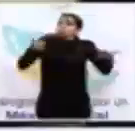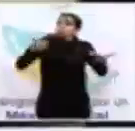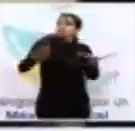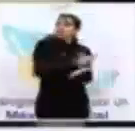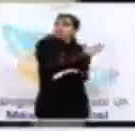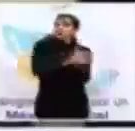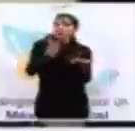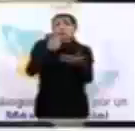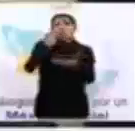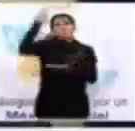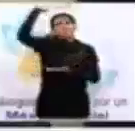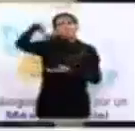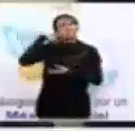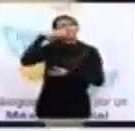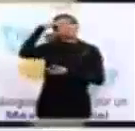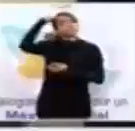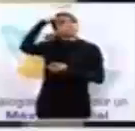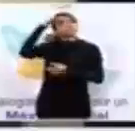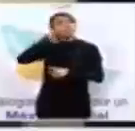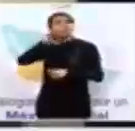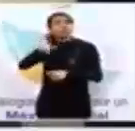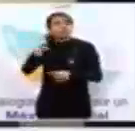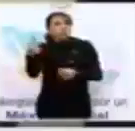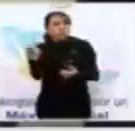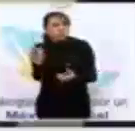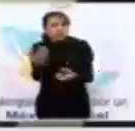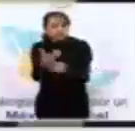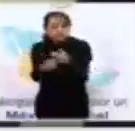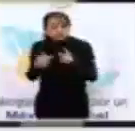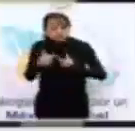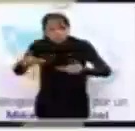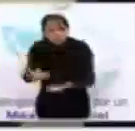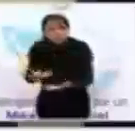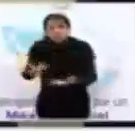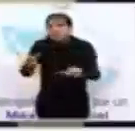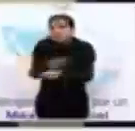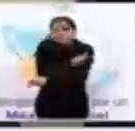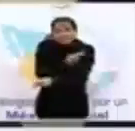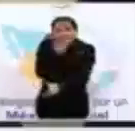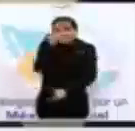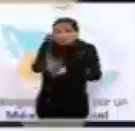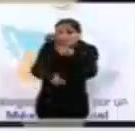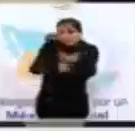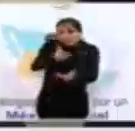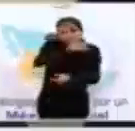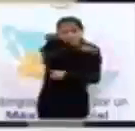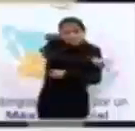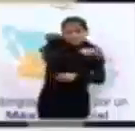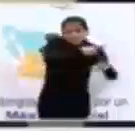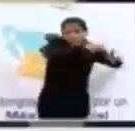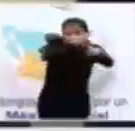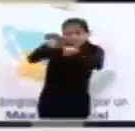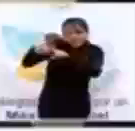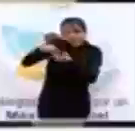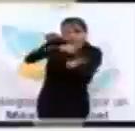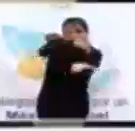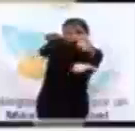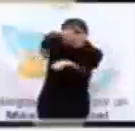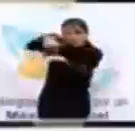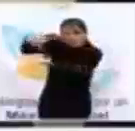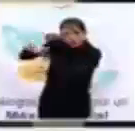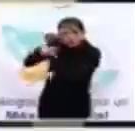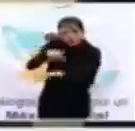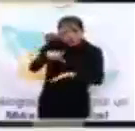La integración, el tema regional, los procesos regionales, el ordenamiento territorial, el tema de